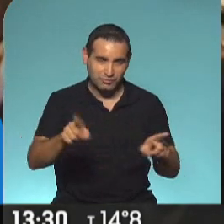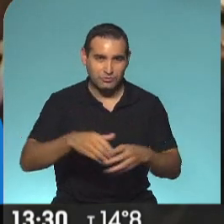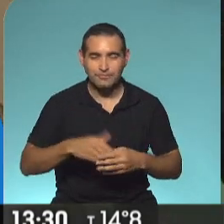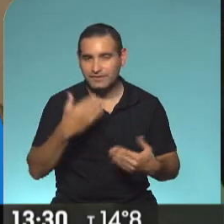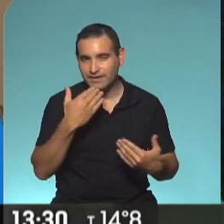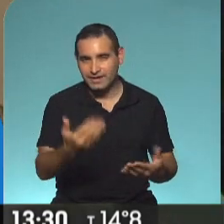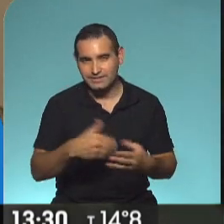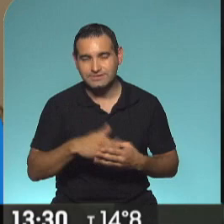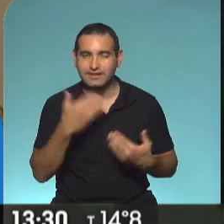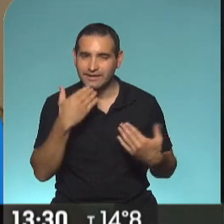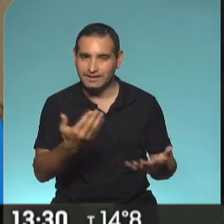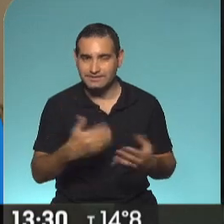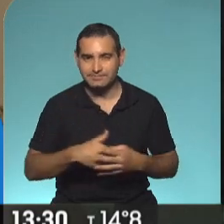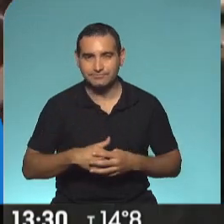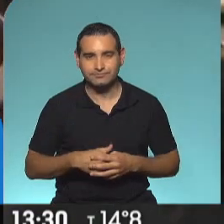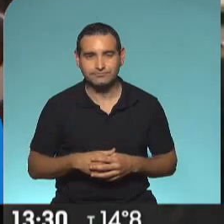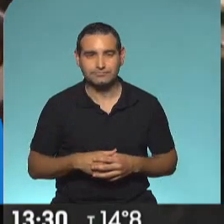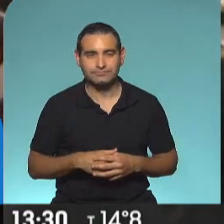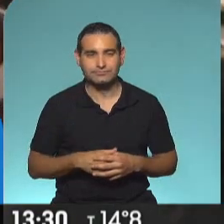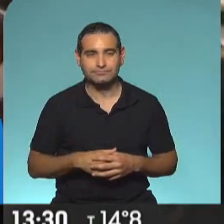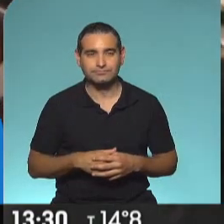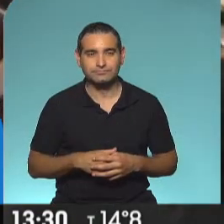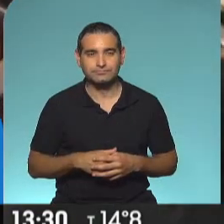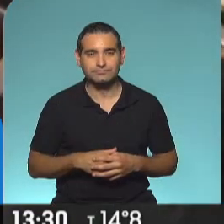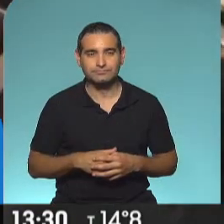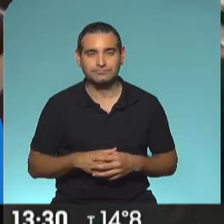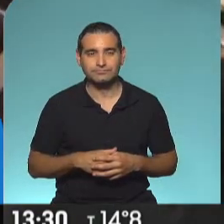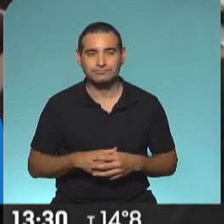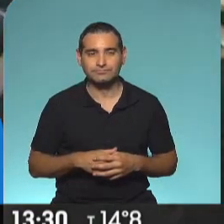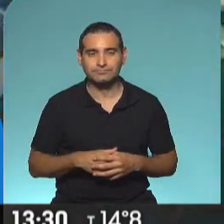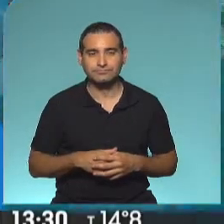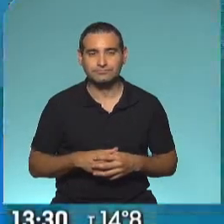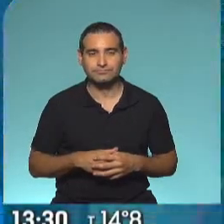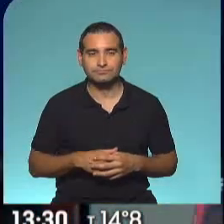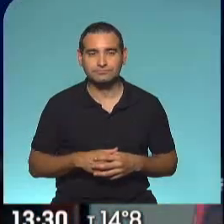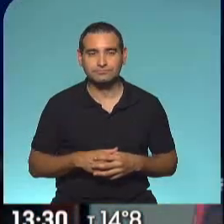Gracias, muchas gracias por todo. Muchas gracias, señor presidente.